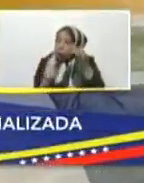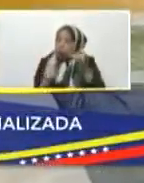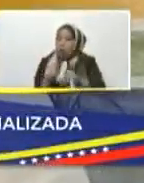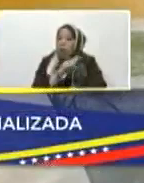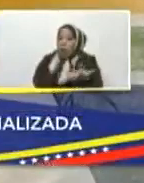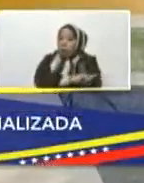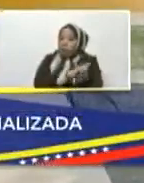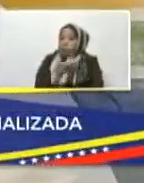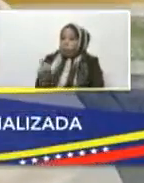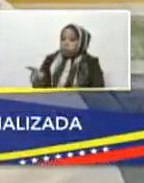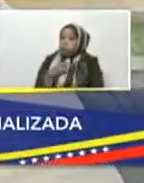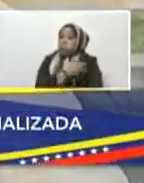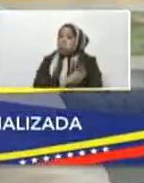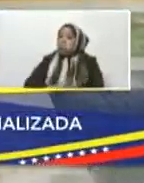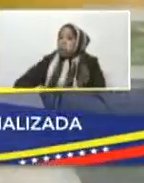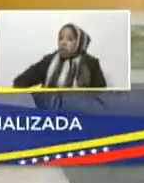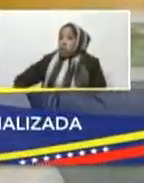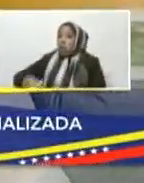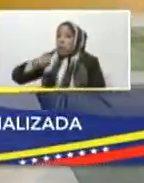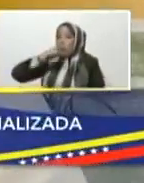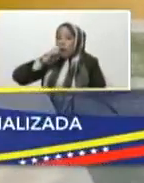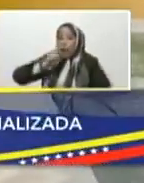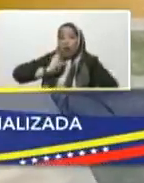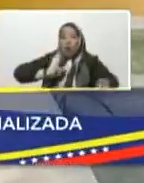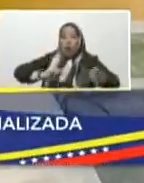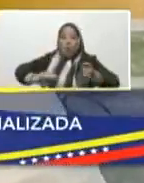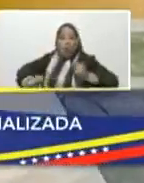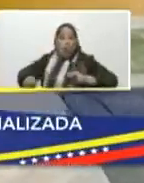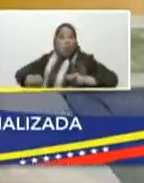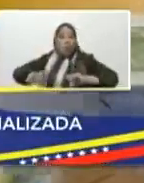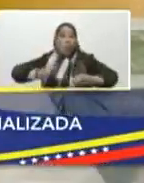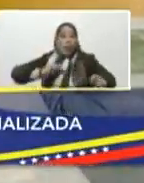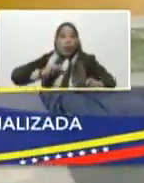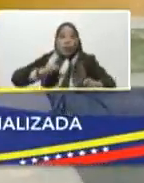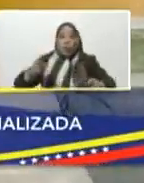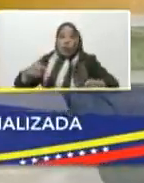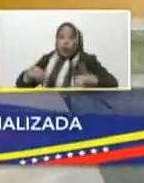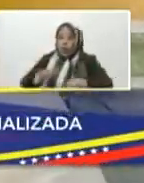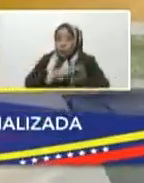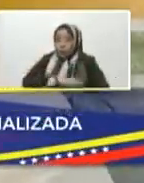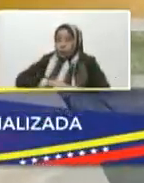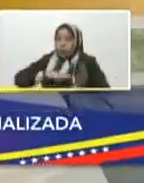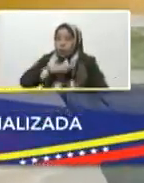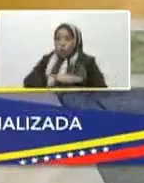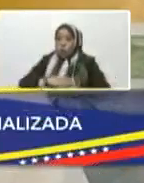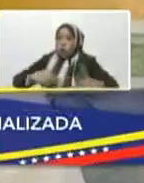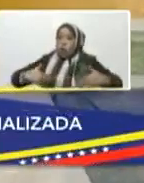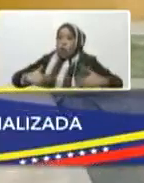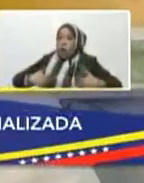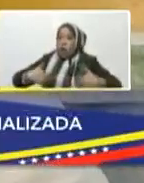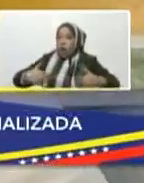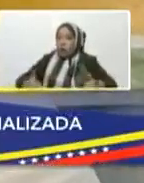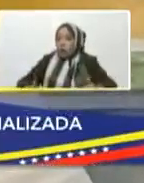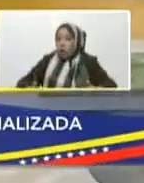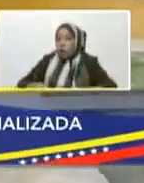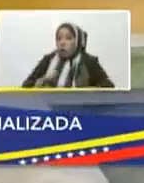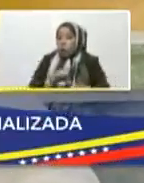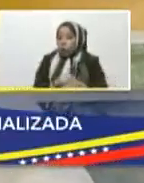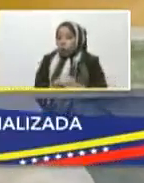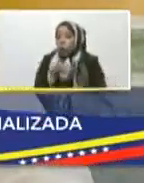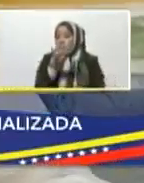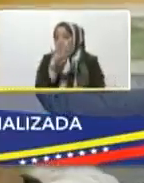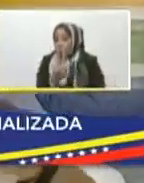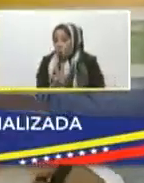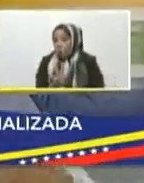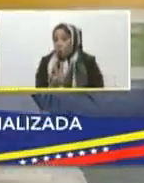puesto de comando presidencial, en coordinación con el puesto de comando regional, la ministra del Poder Popular para la Salud, Magaly Gutiérrez, los cuatro